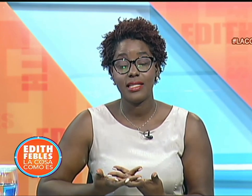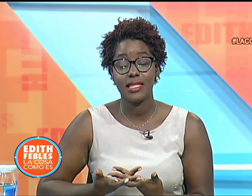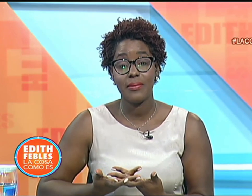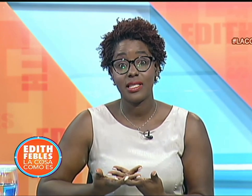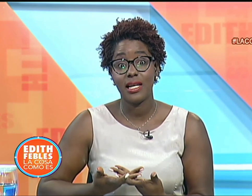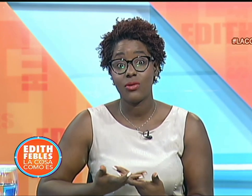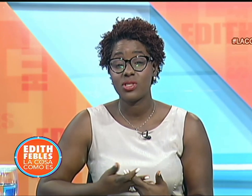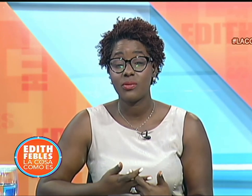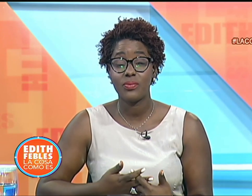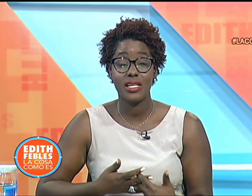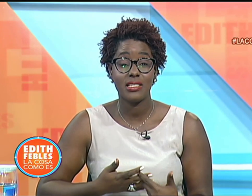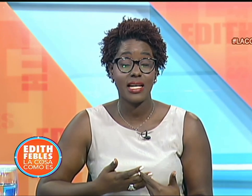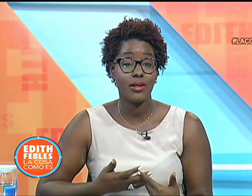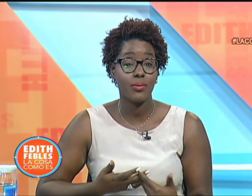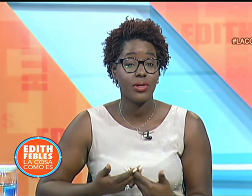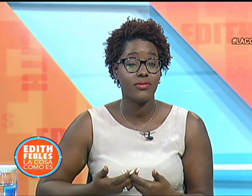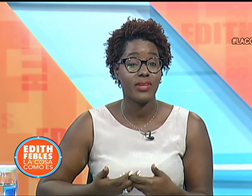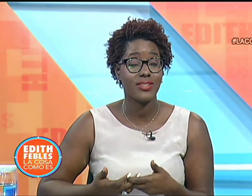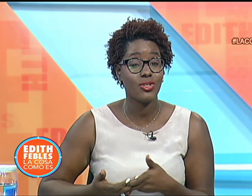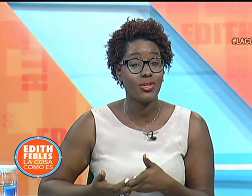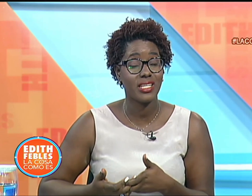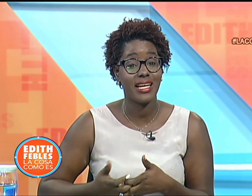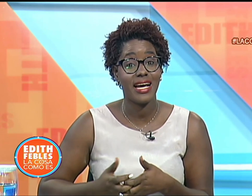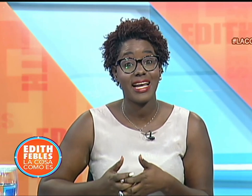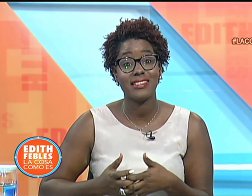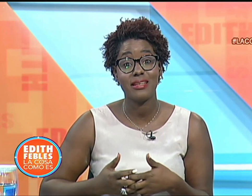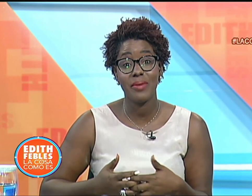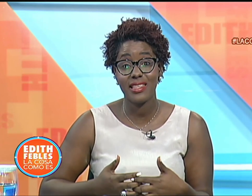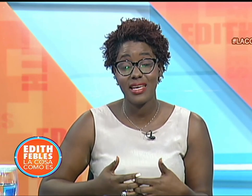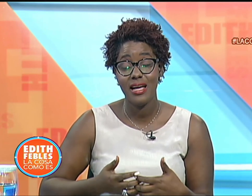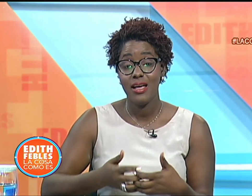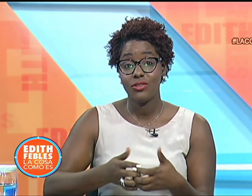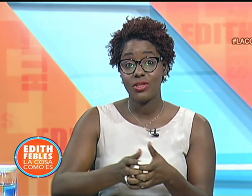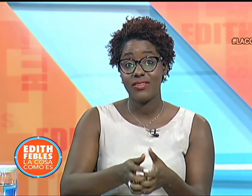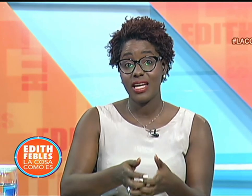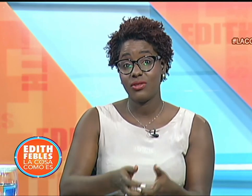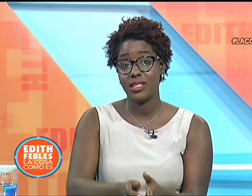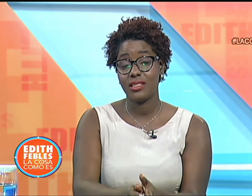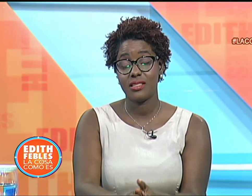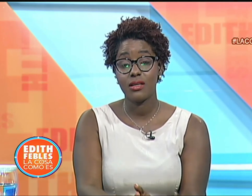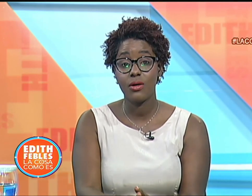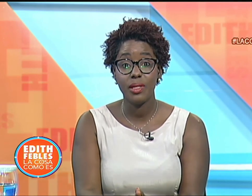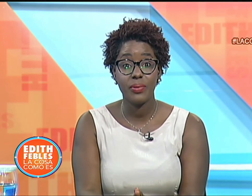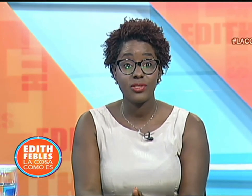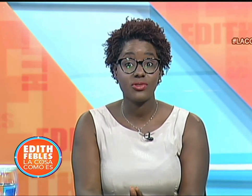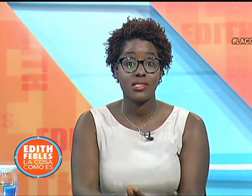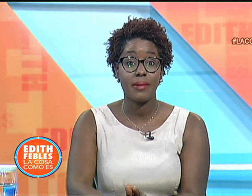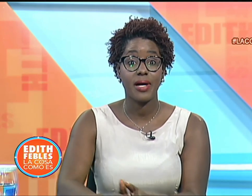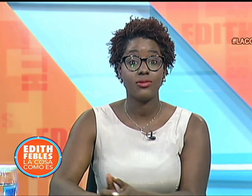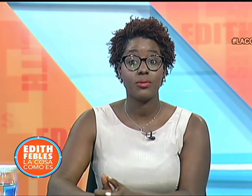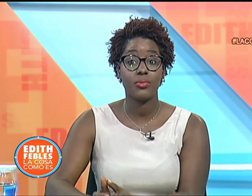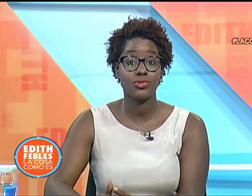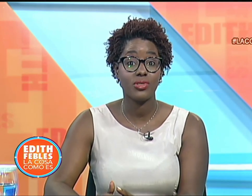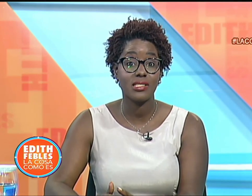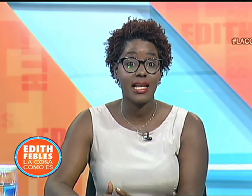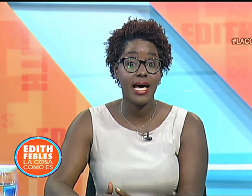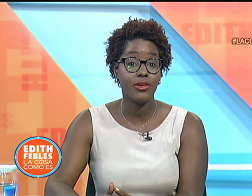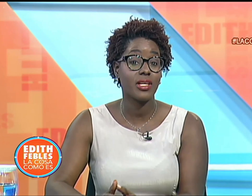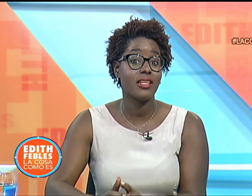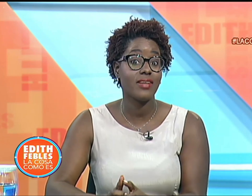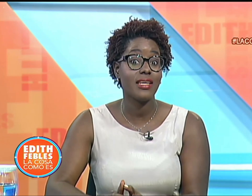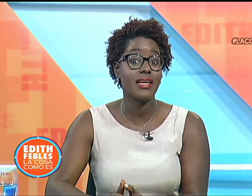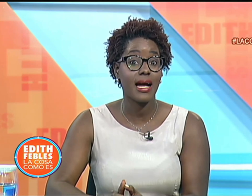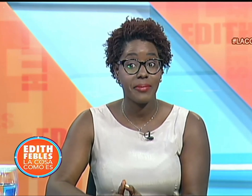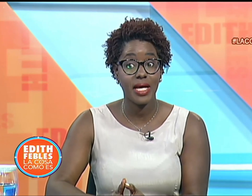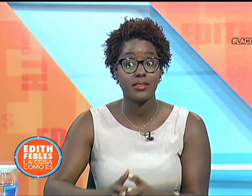haber el tema del ajuste del salario por inflación? Que la clase media todavía con 35 mil pesos está pagando impuestos de salario,